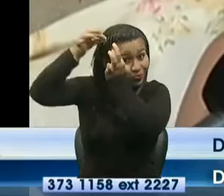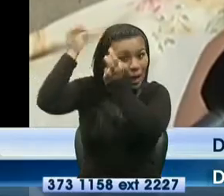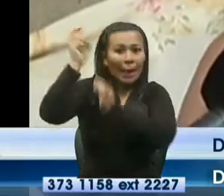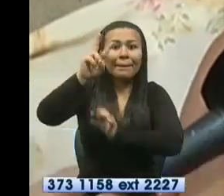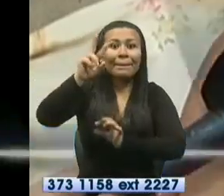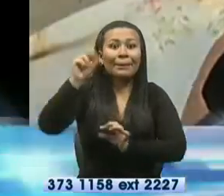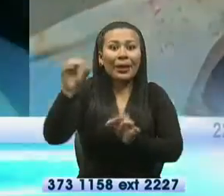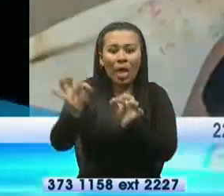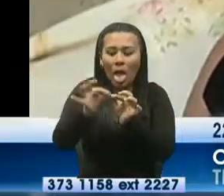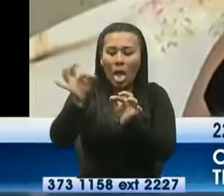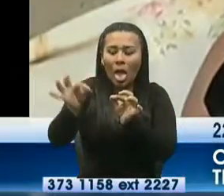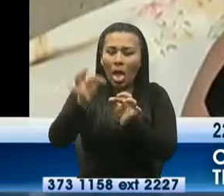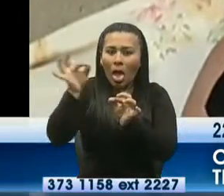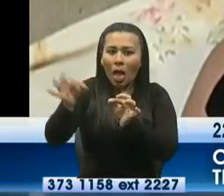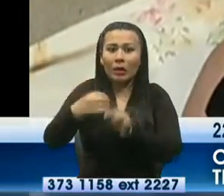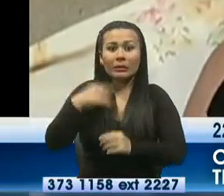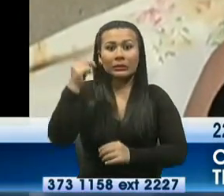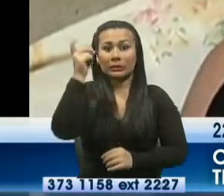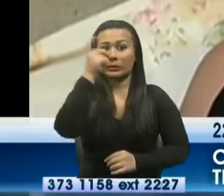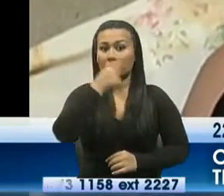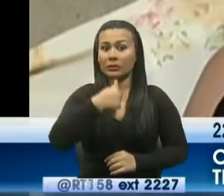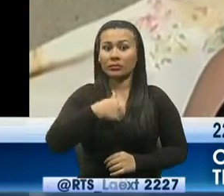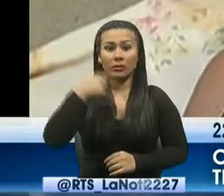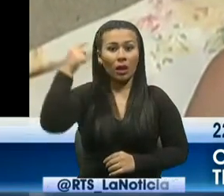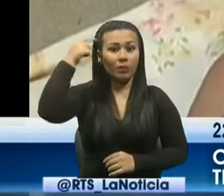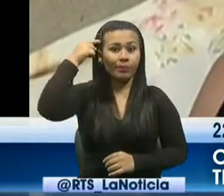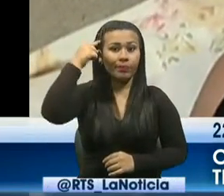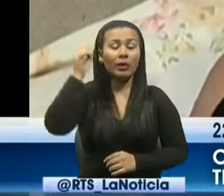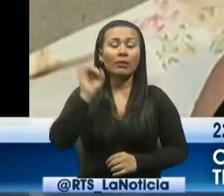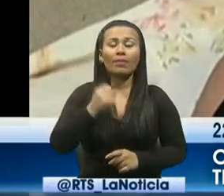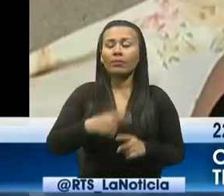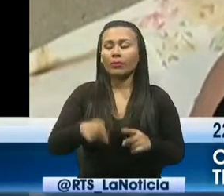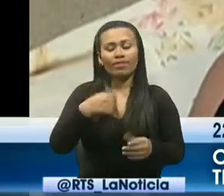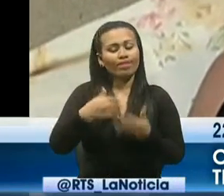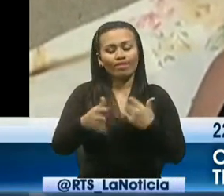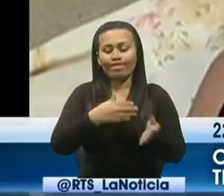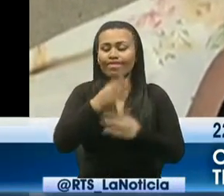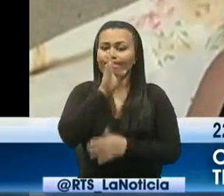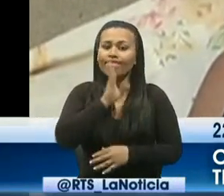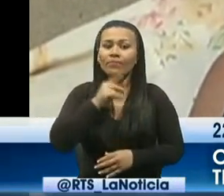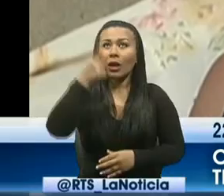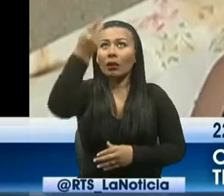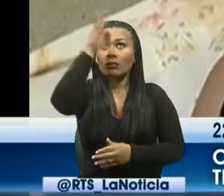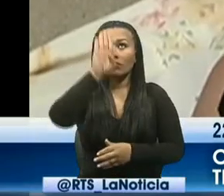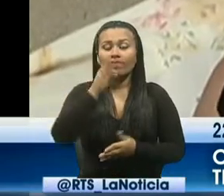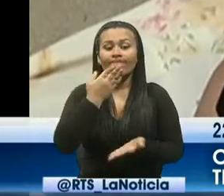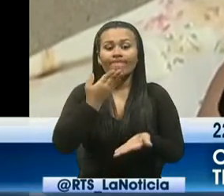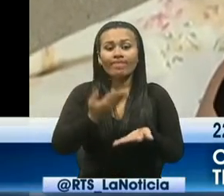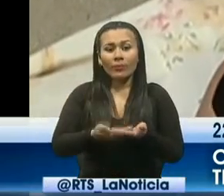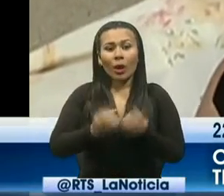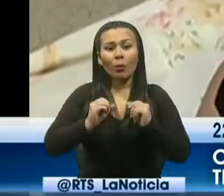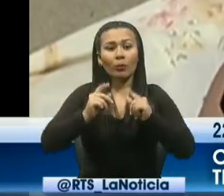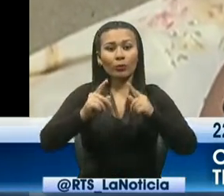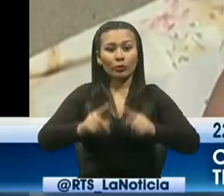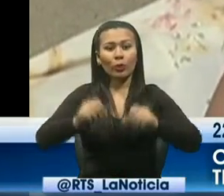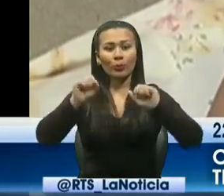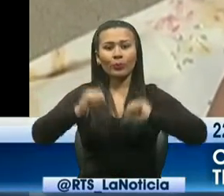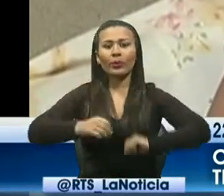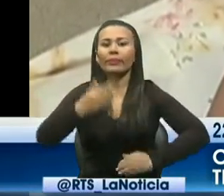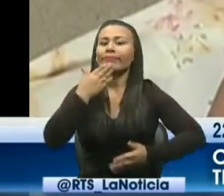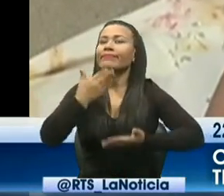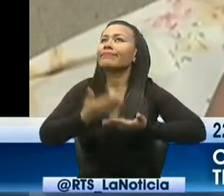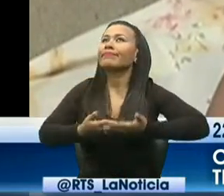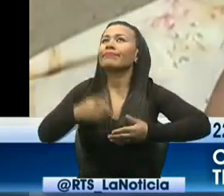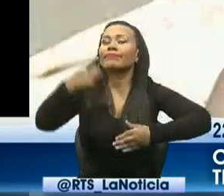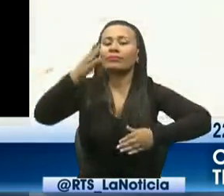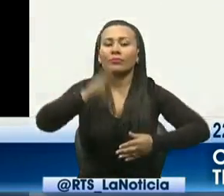así algo aquí esto. Y ahí, pero gracias a Dios, Dios me da otra oportunidad y se la agradezco de no